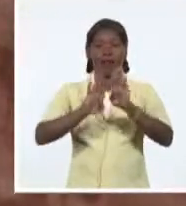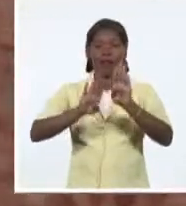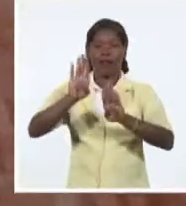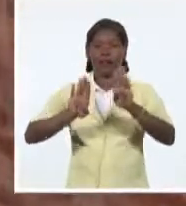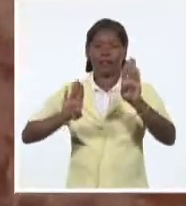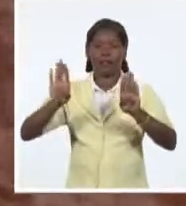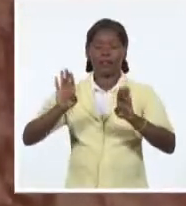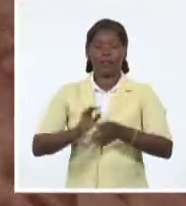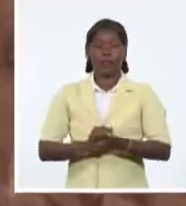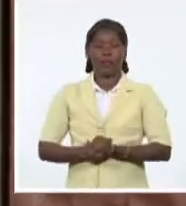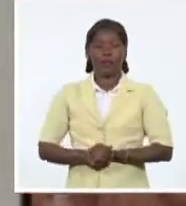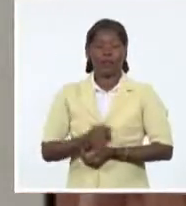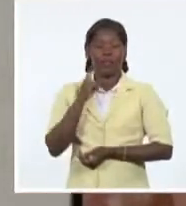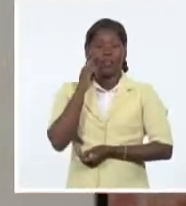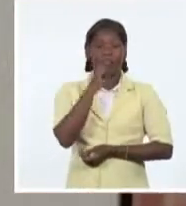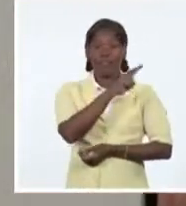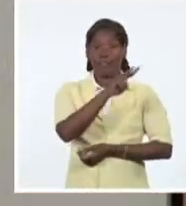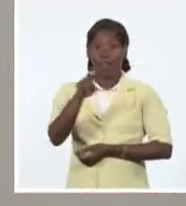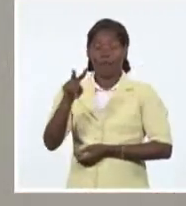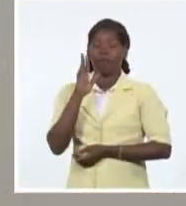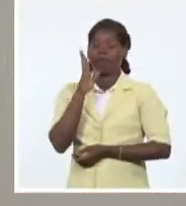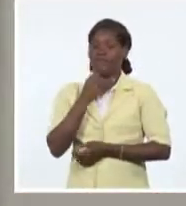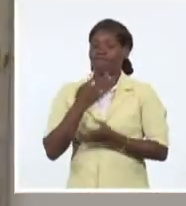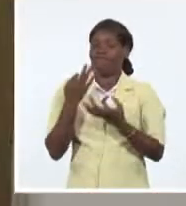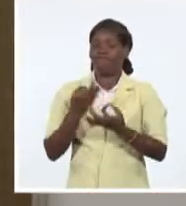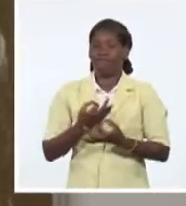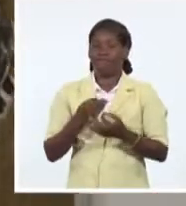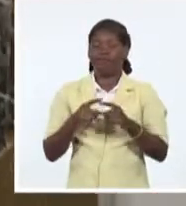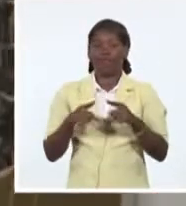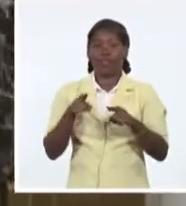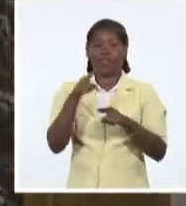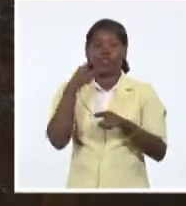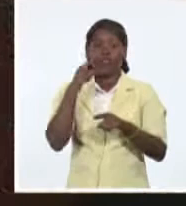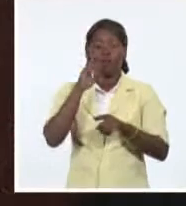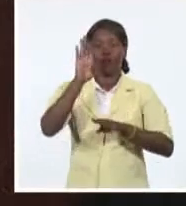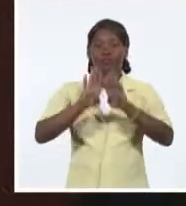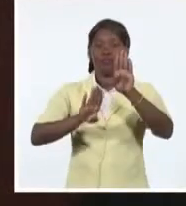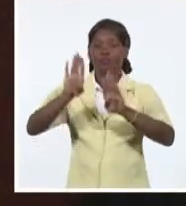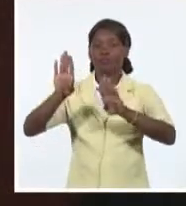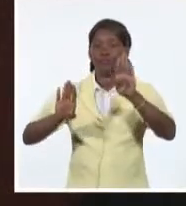un viaje a lo real maravilloso a través del arte contemporáneo